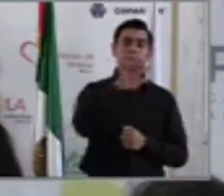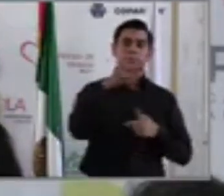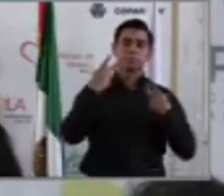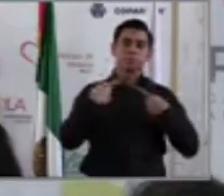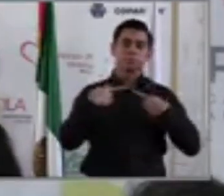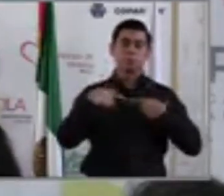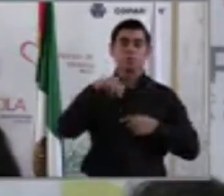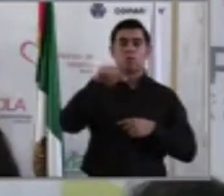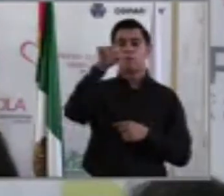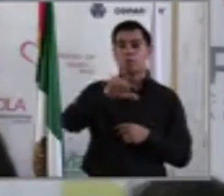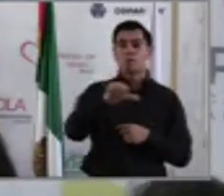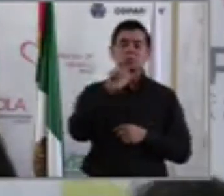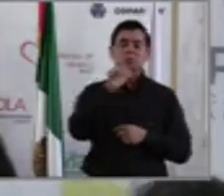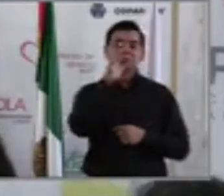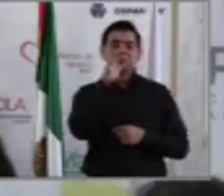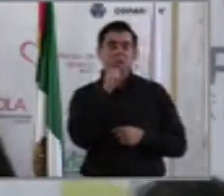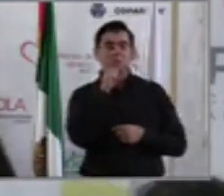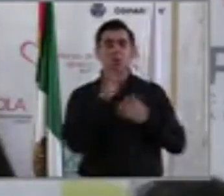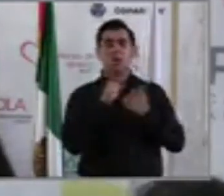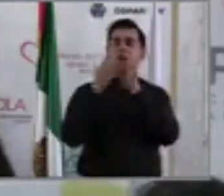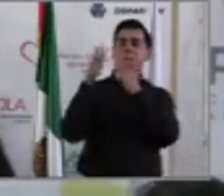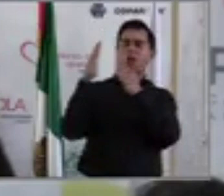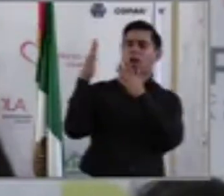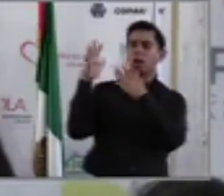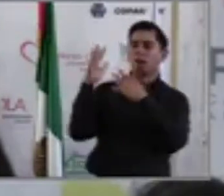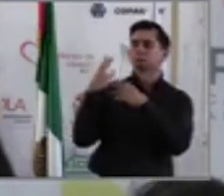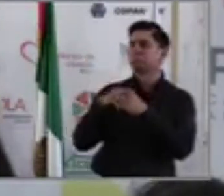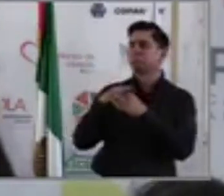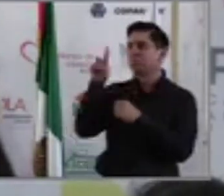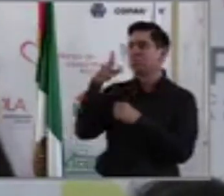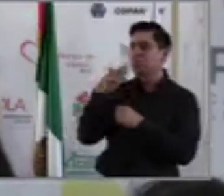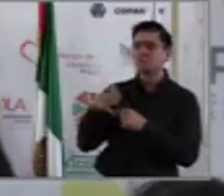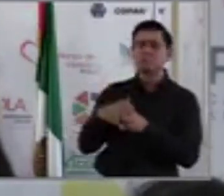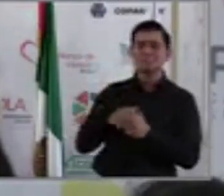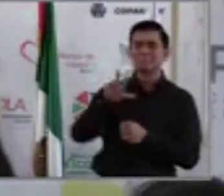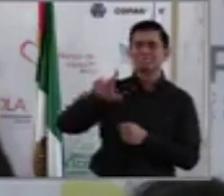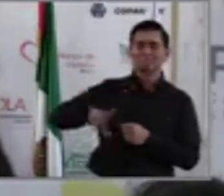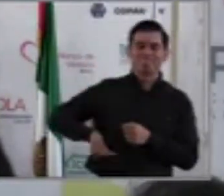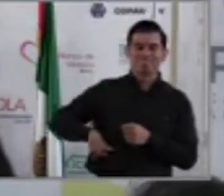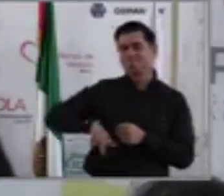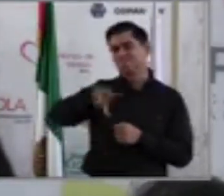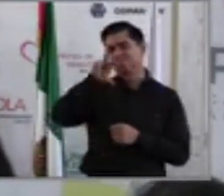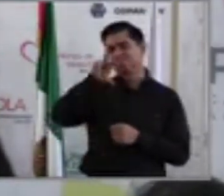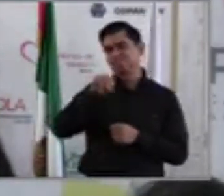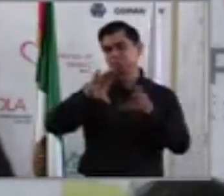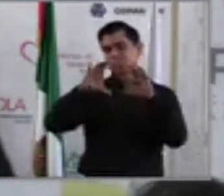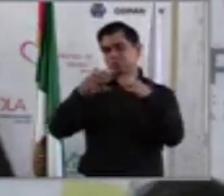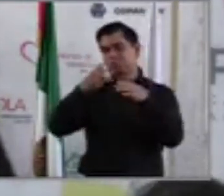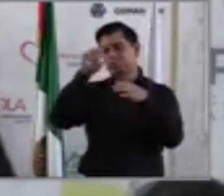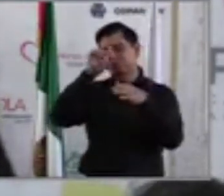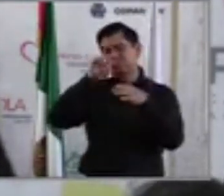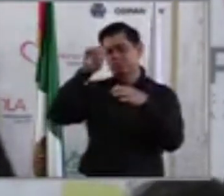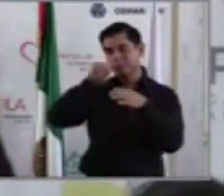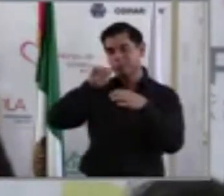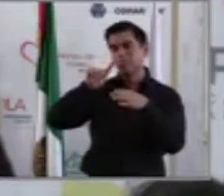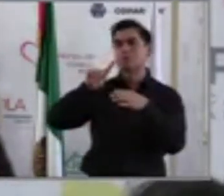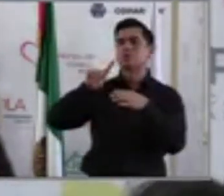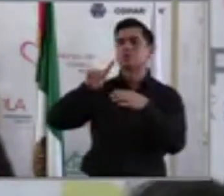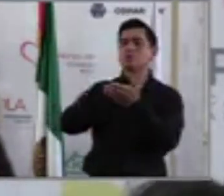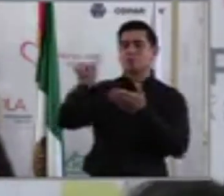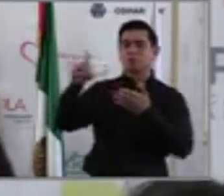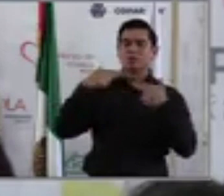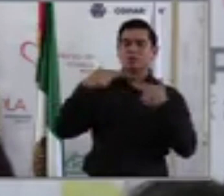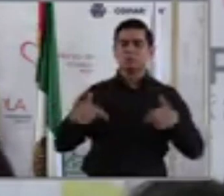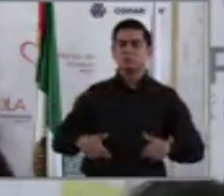No podemos hoy aplaudir la actuación de una Comisión de Derechos Humanos, y por eso también agradezco